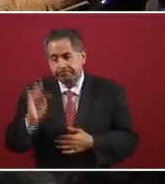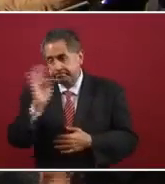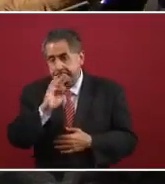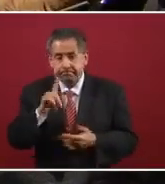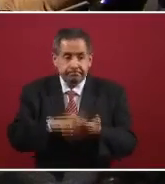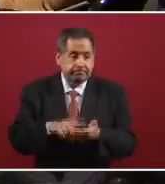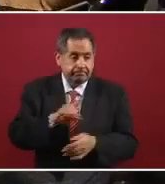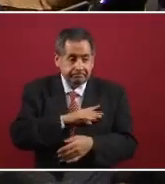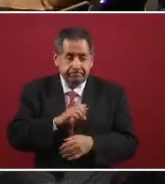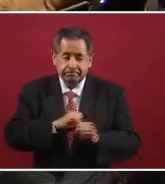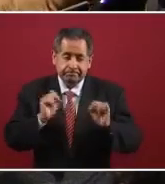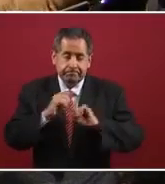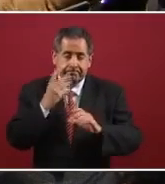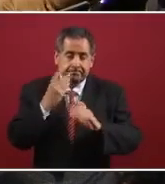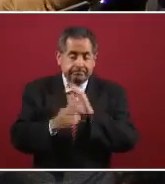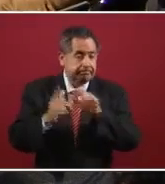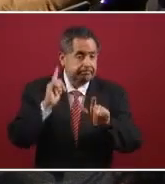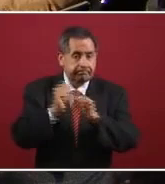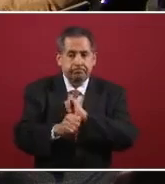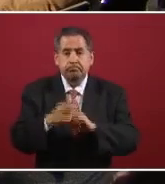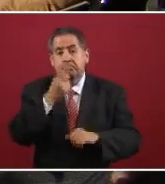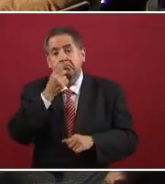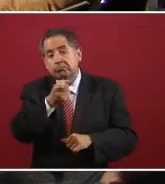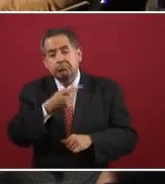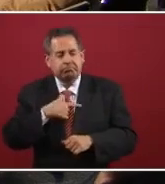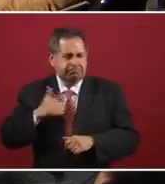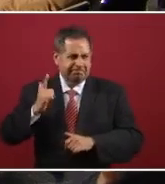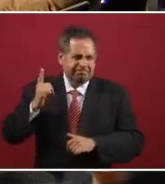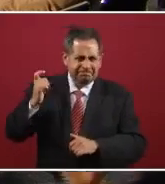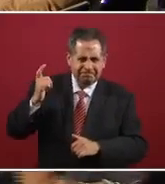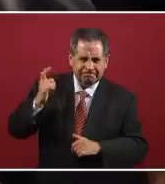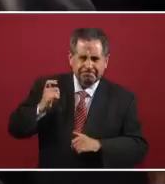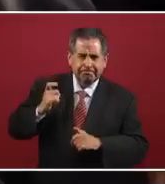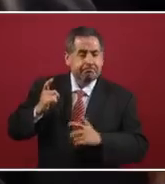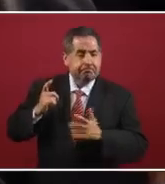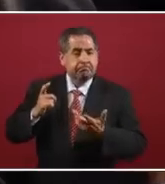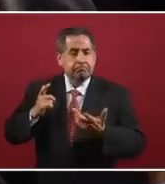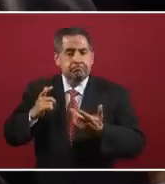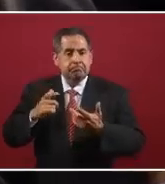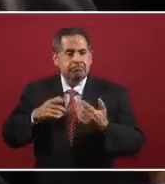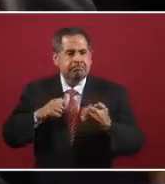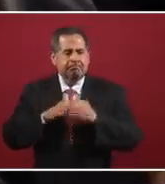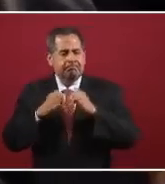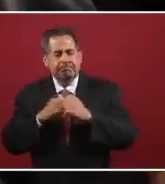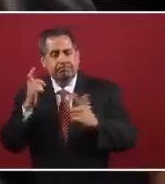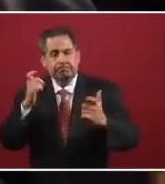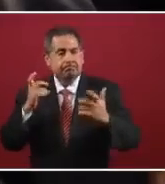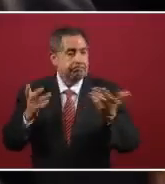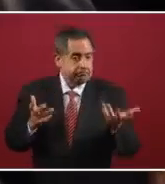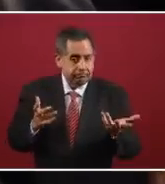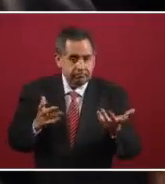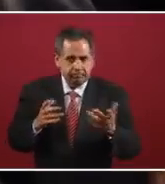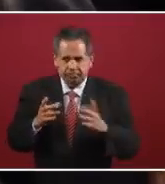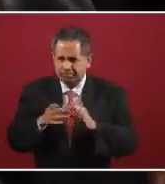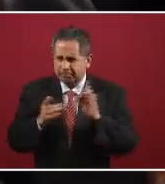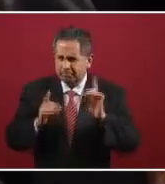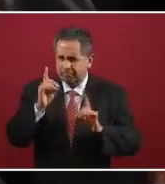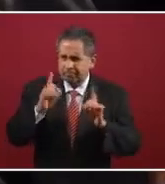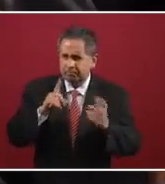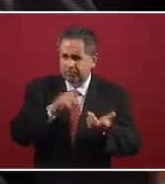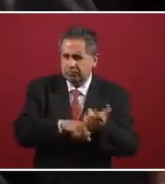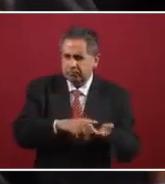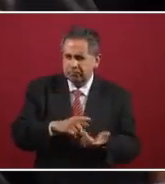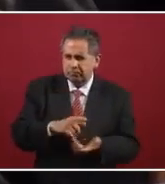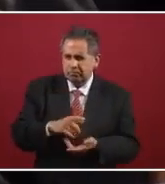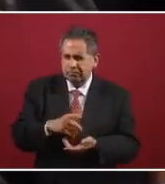miedo corrieron, porque se habla de que incluso hubo disparos y que se repelió precisamente esta agresión, pero bueno, pues se cuestiona si un migrante pudiera tener